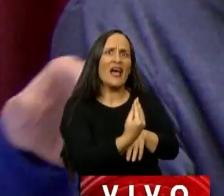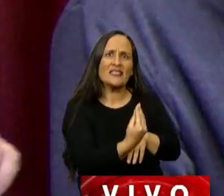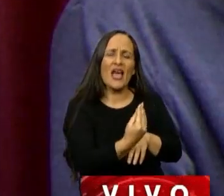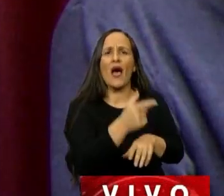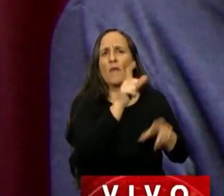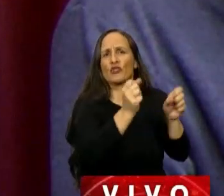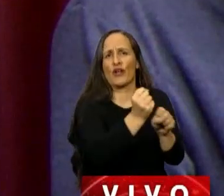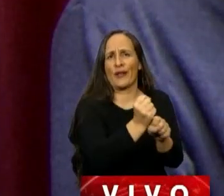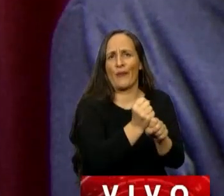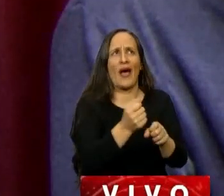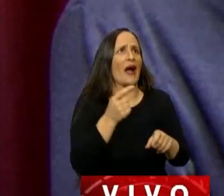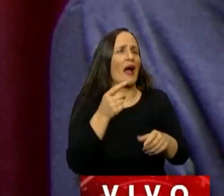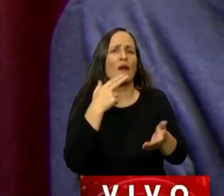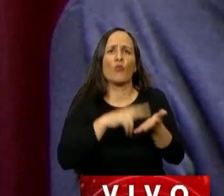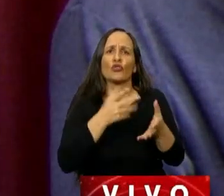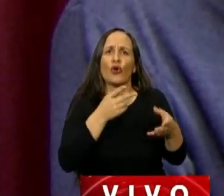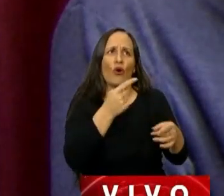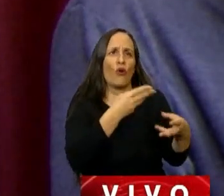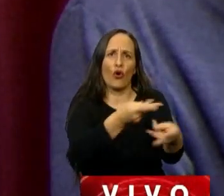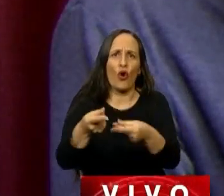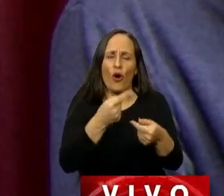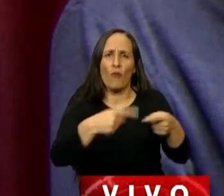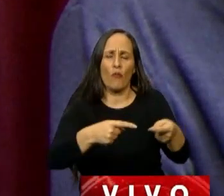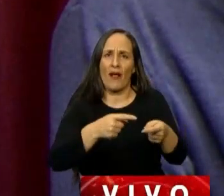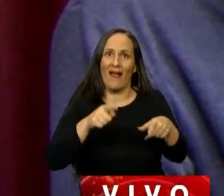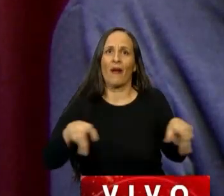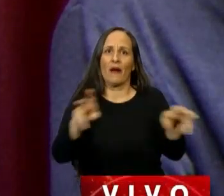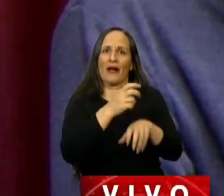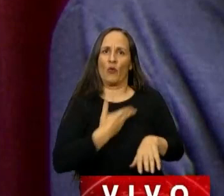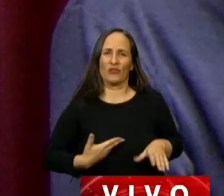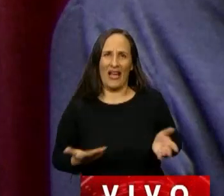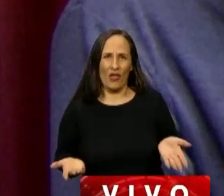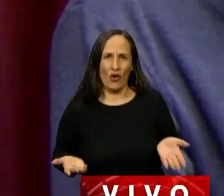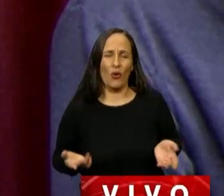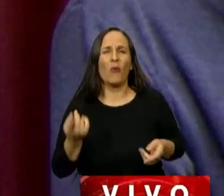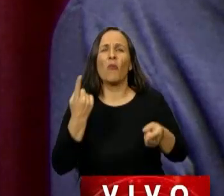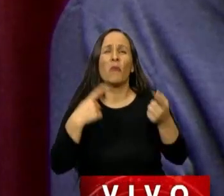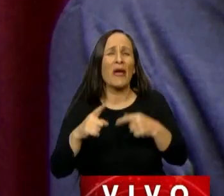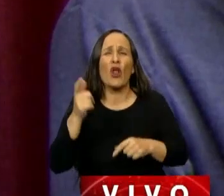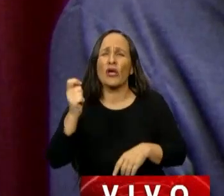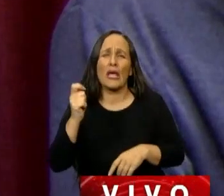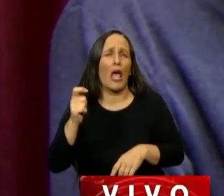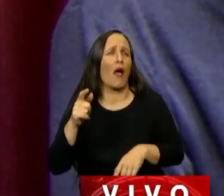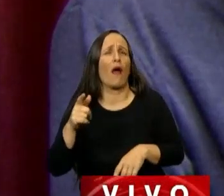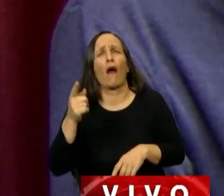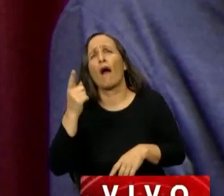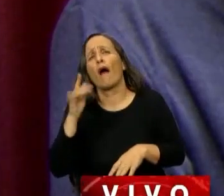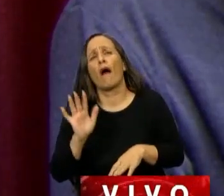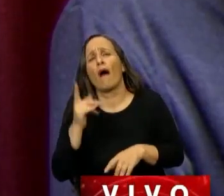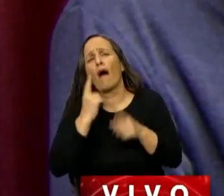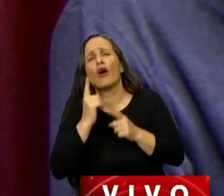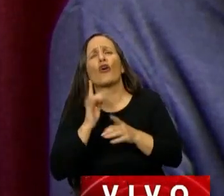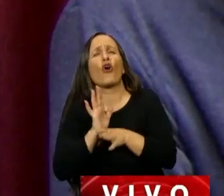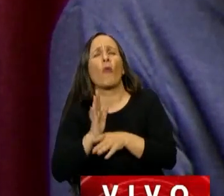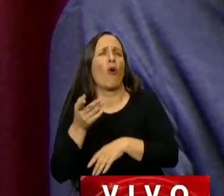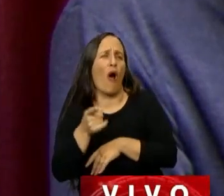consumo, a los trabajadores y trabajadoras. Sin embargo, los que lloran permanentemente, ¿no?, mientras nos dicen y se nos ríen